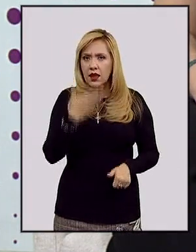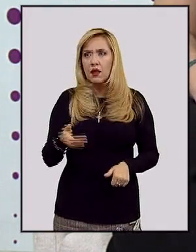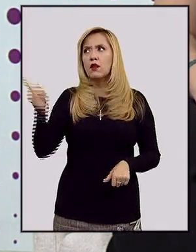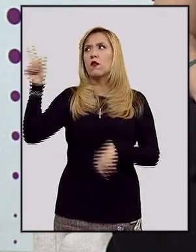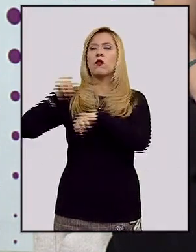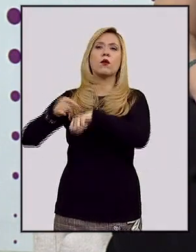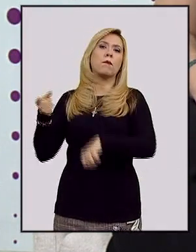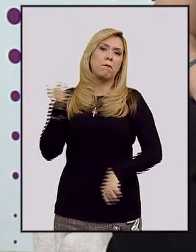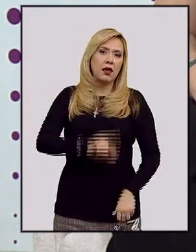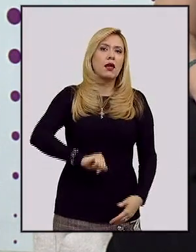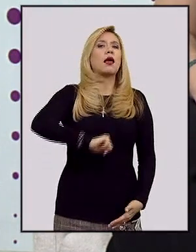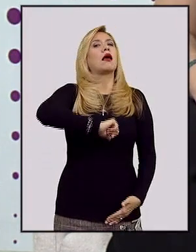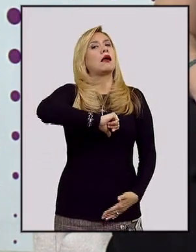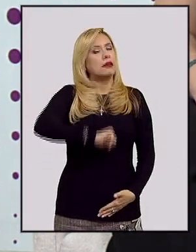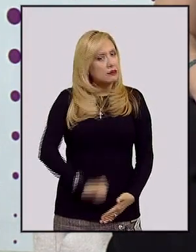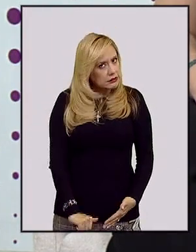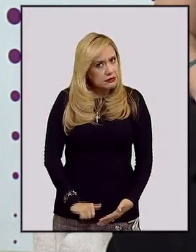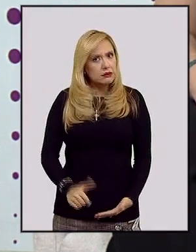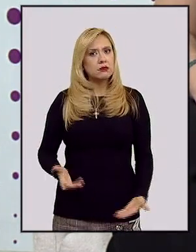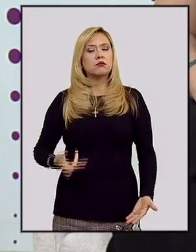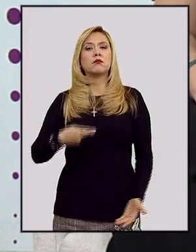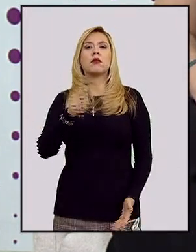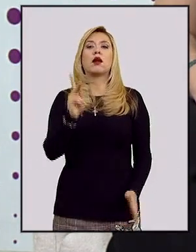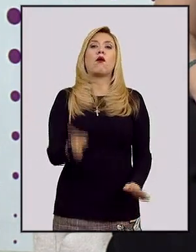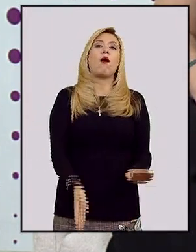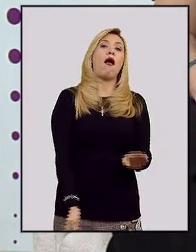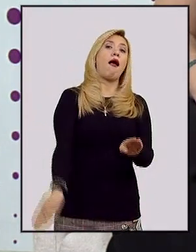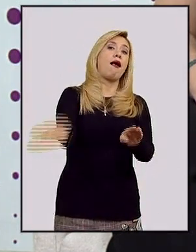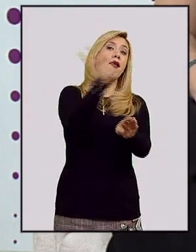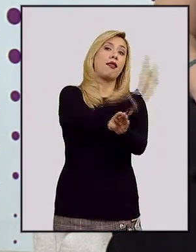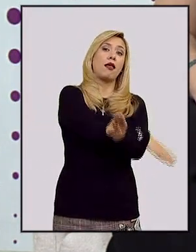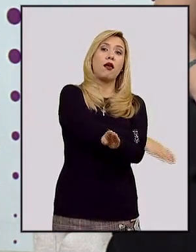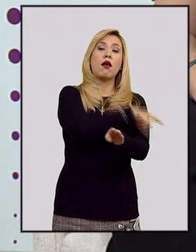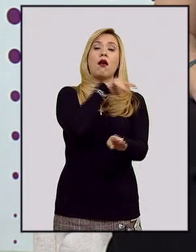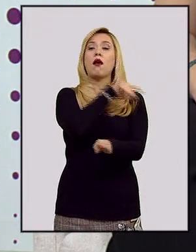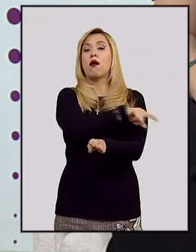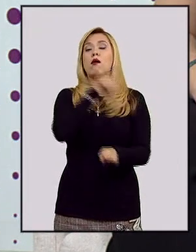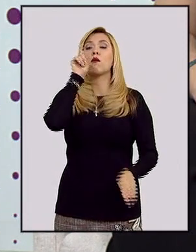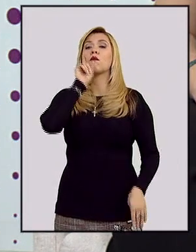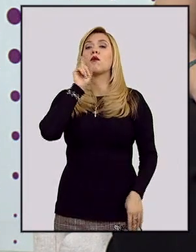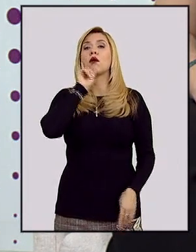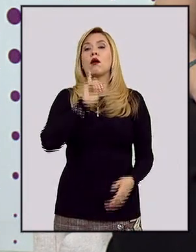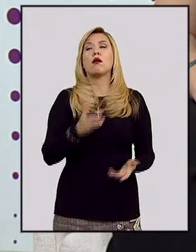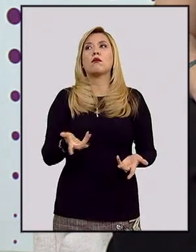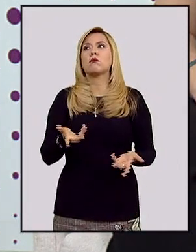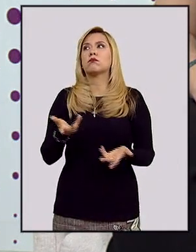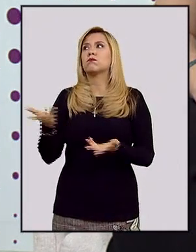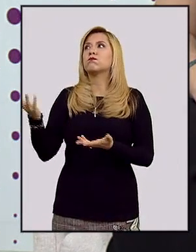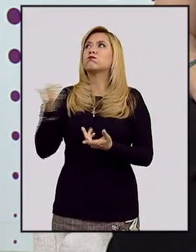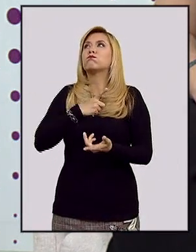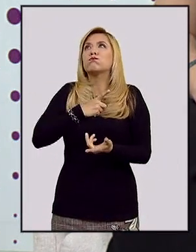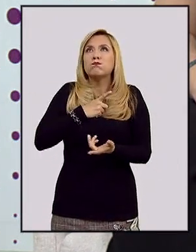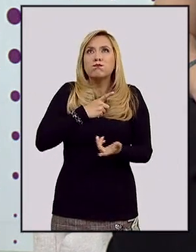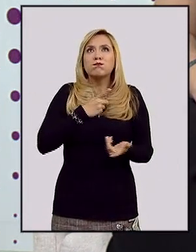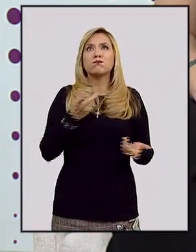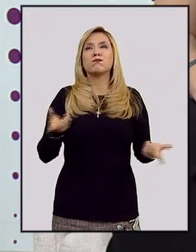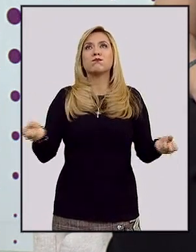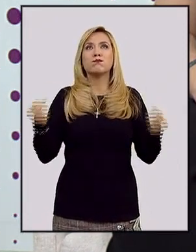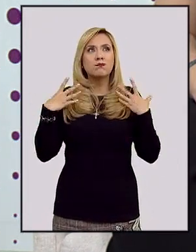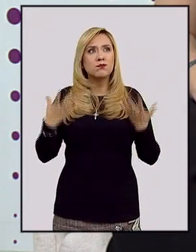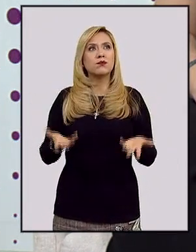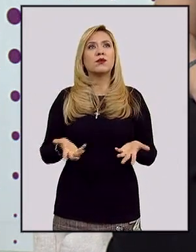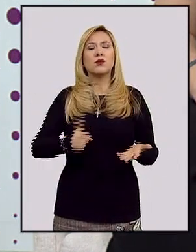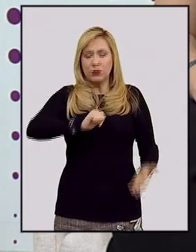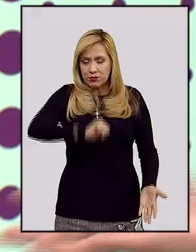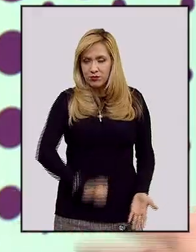indicada. Sí. Pues sí, pero hay todo un tema detrás que para esa mujer a lo mejor no haber estado acompañada, o haber sido una cesárea,